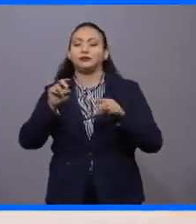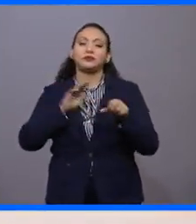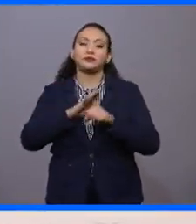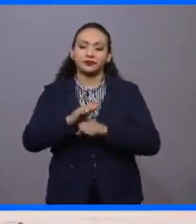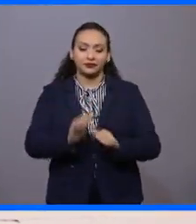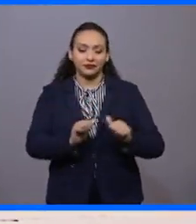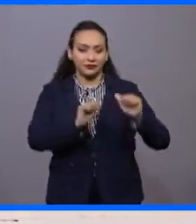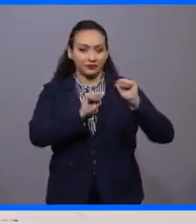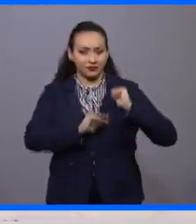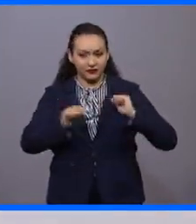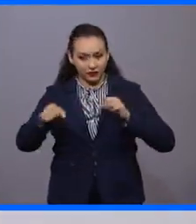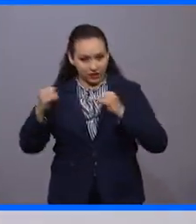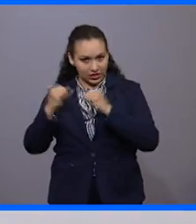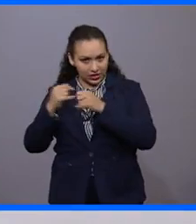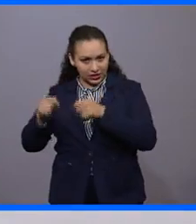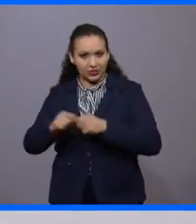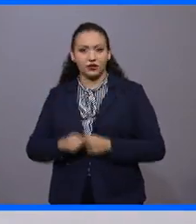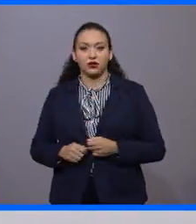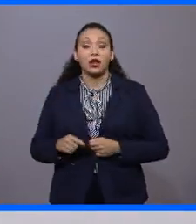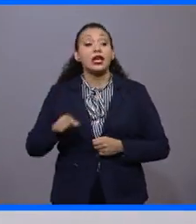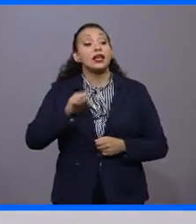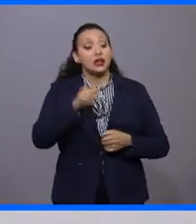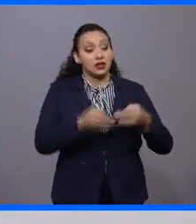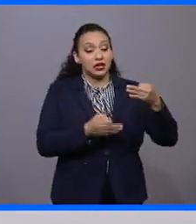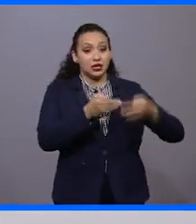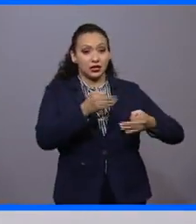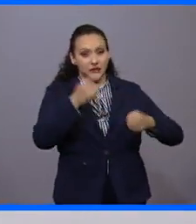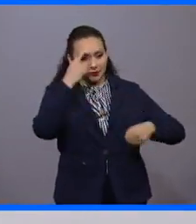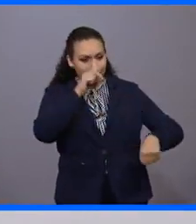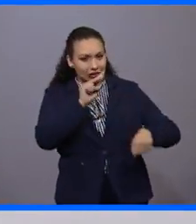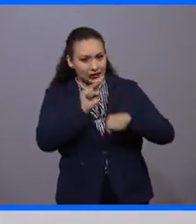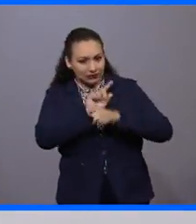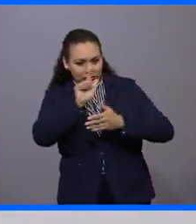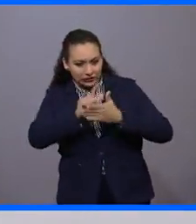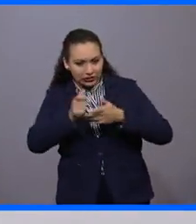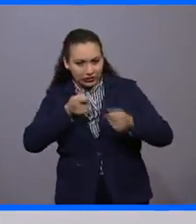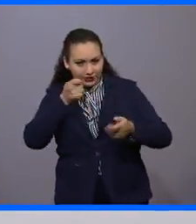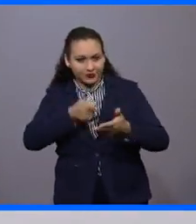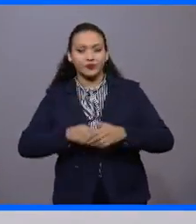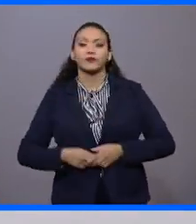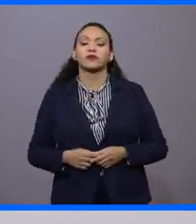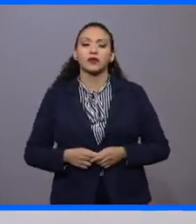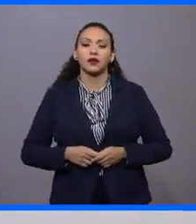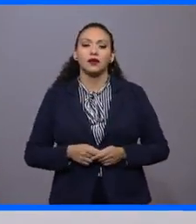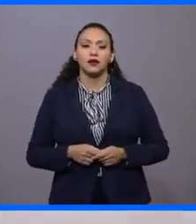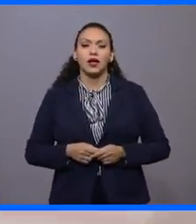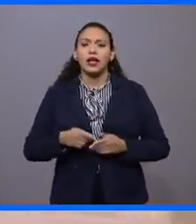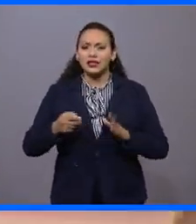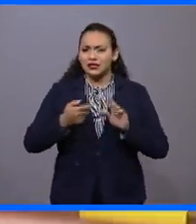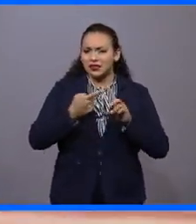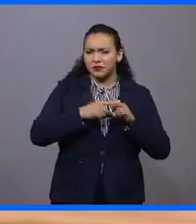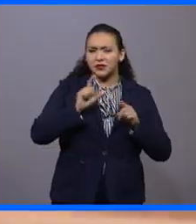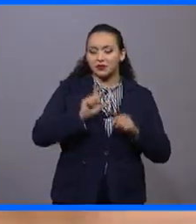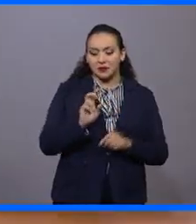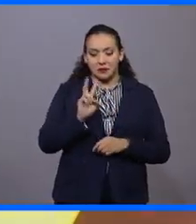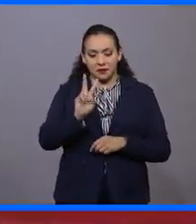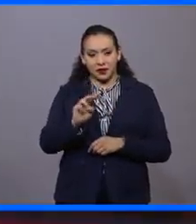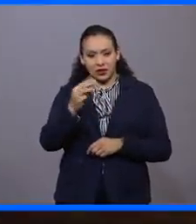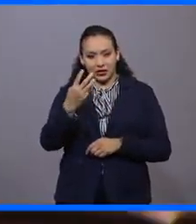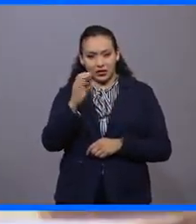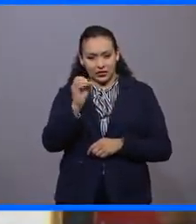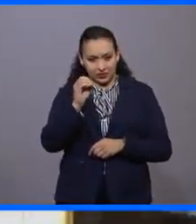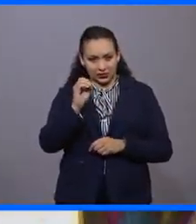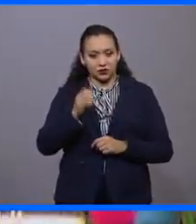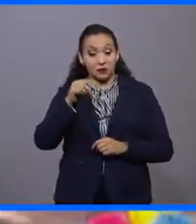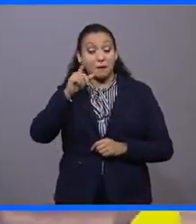competencia del mencionado órgano y del Tribunal de Disciplina Judicial. La medida estará vigente a partir de este viernes 3 de octubre del